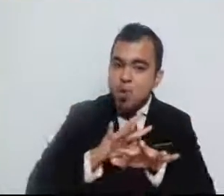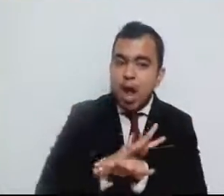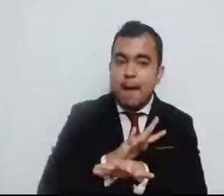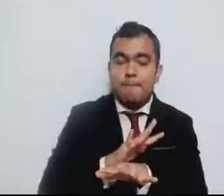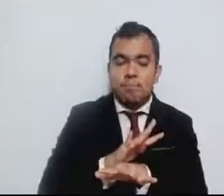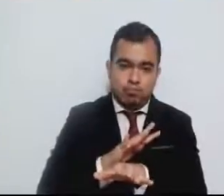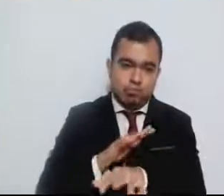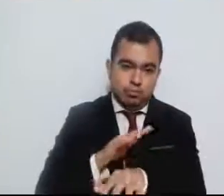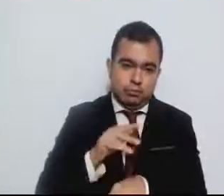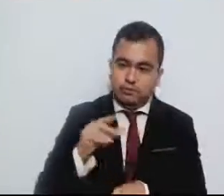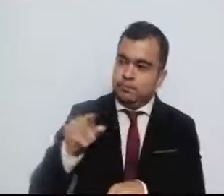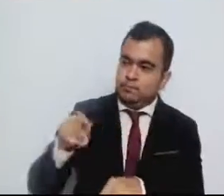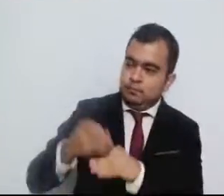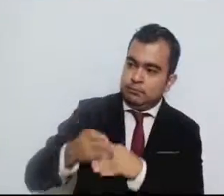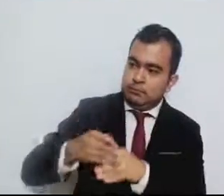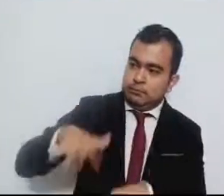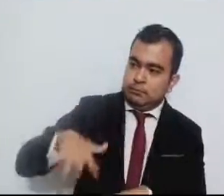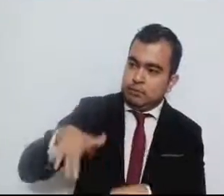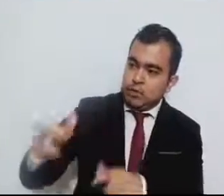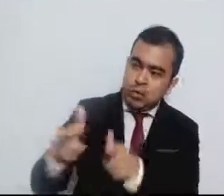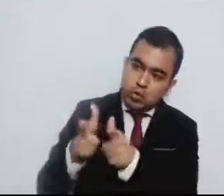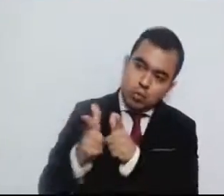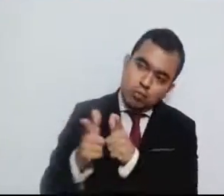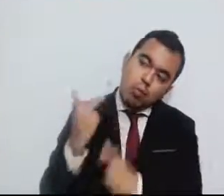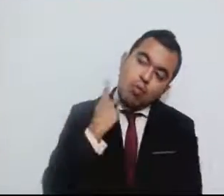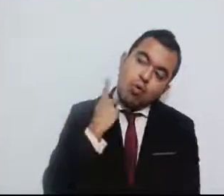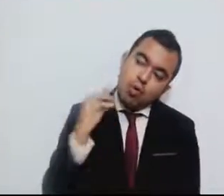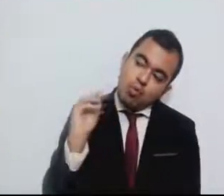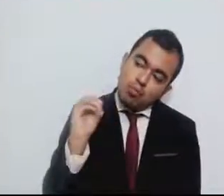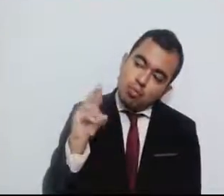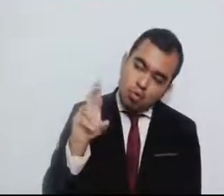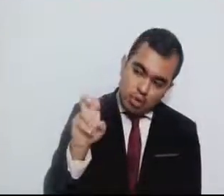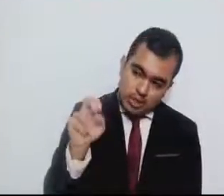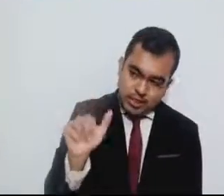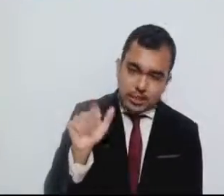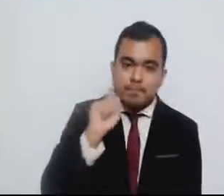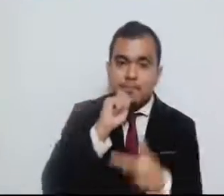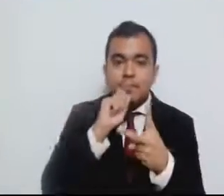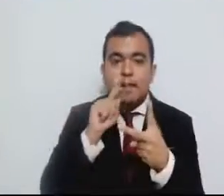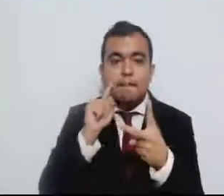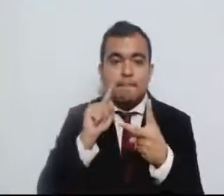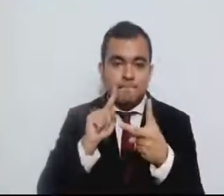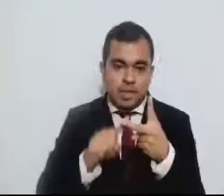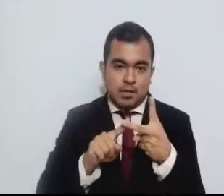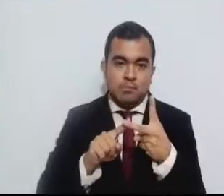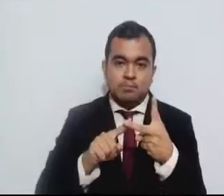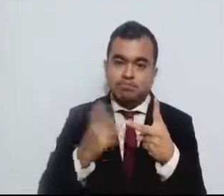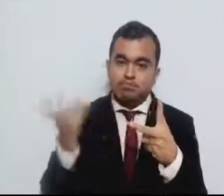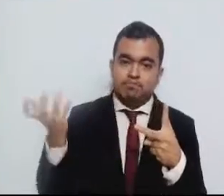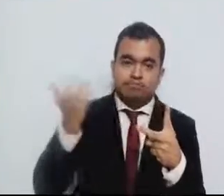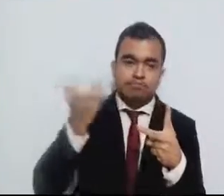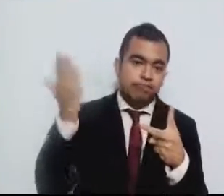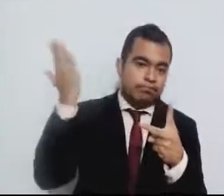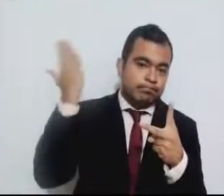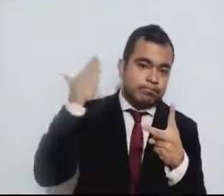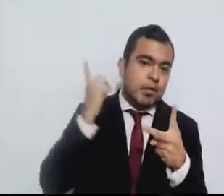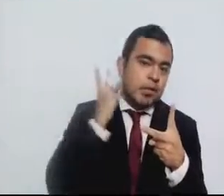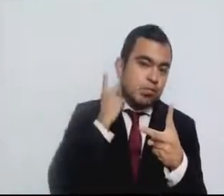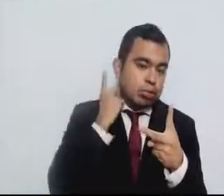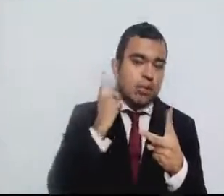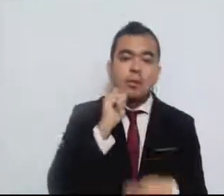aquí compañeras de Morena, como lo han comentado en legislaturas pasadas, el propio PRD, etcétera,